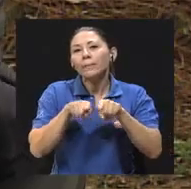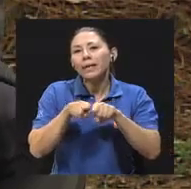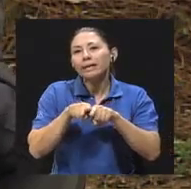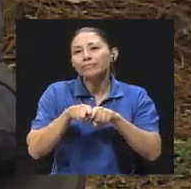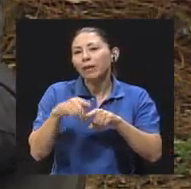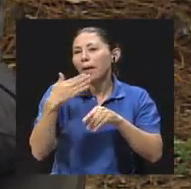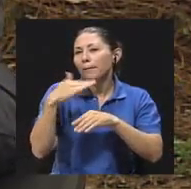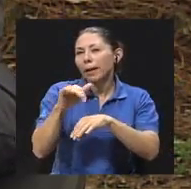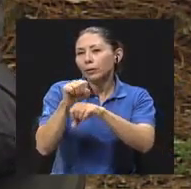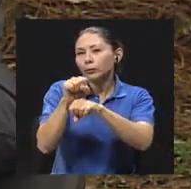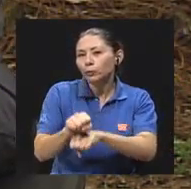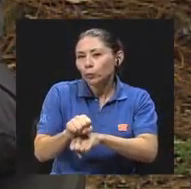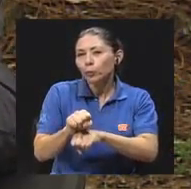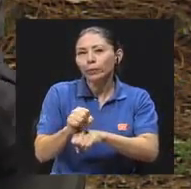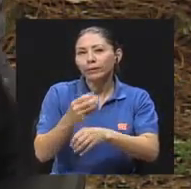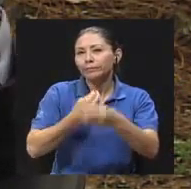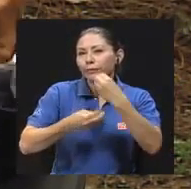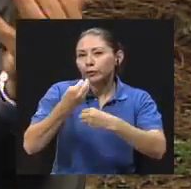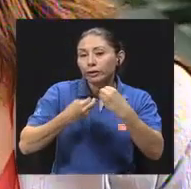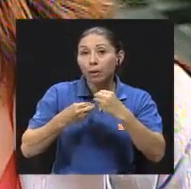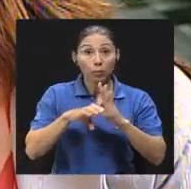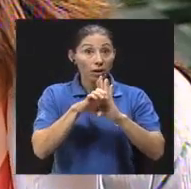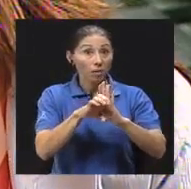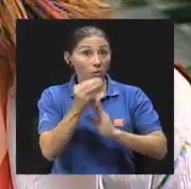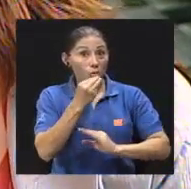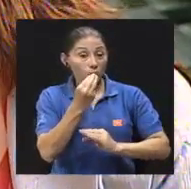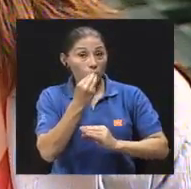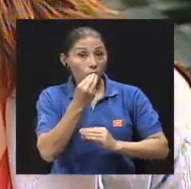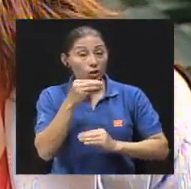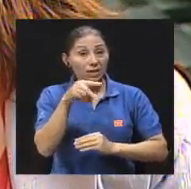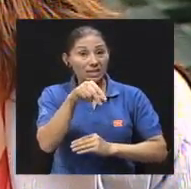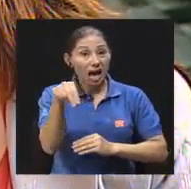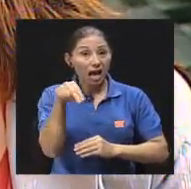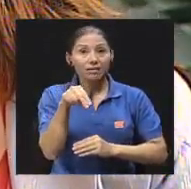malos hábitos alimentarios. ¿Tanto consumo de sal, doctor? Tanto el consumo de sal. Y